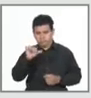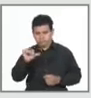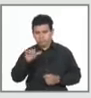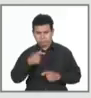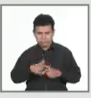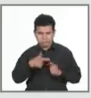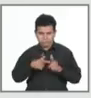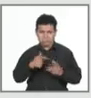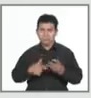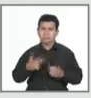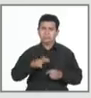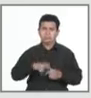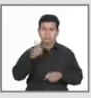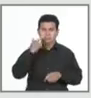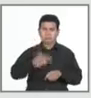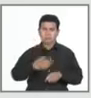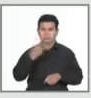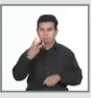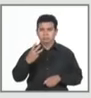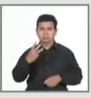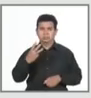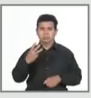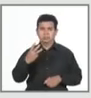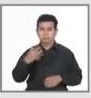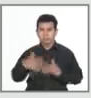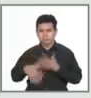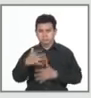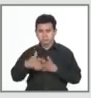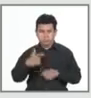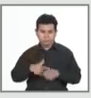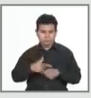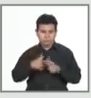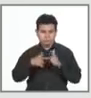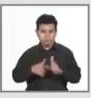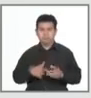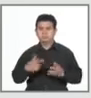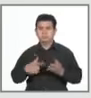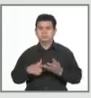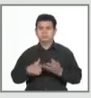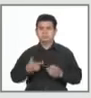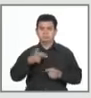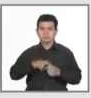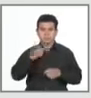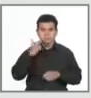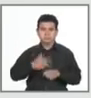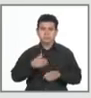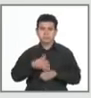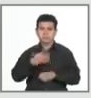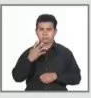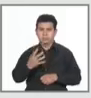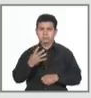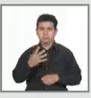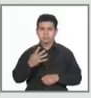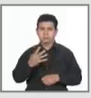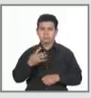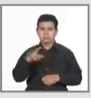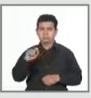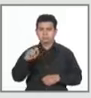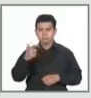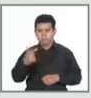la jurisdicción sanitaria número 3 15 casos activos la jurisdicción sanitaria número 4